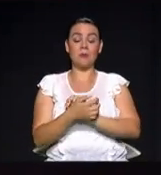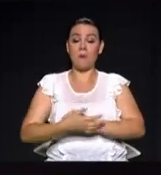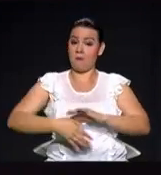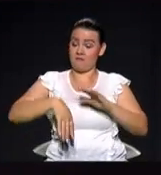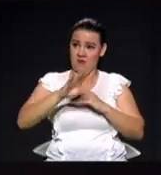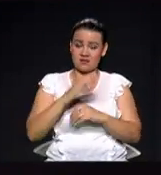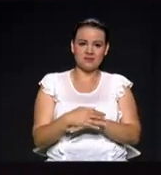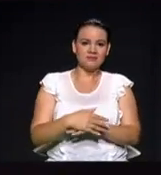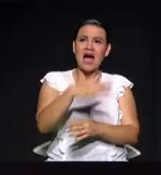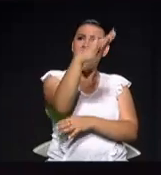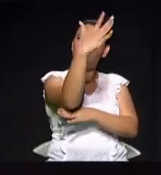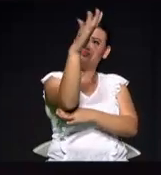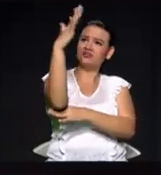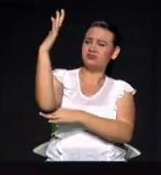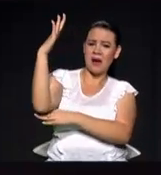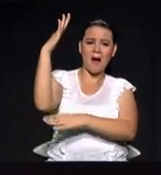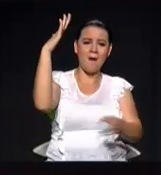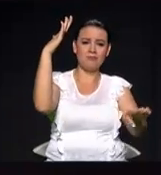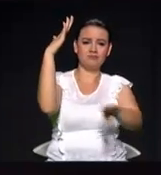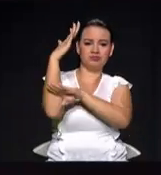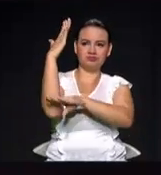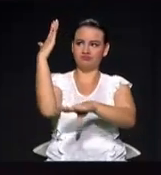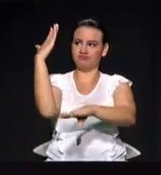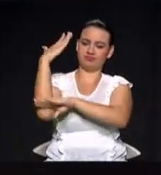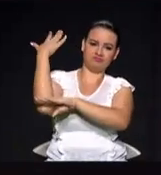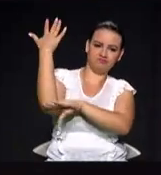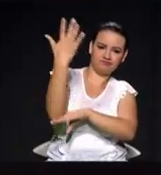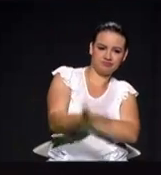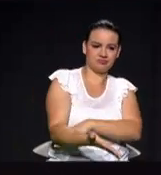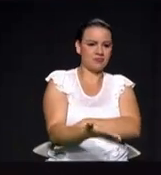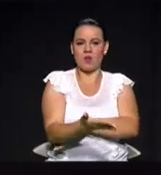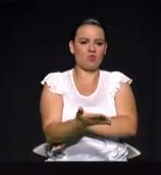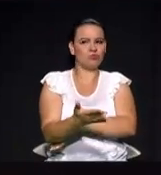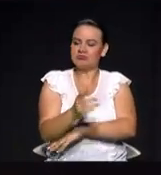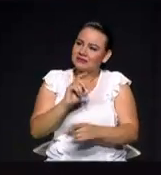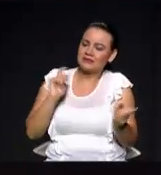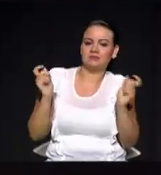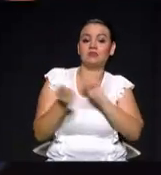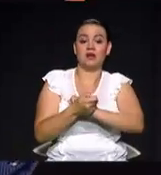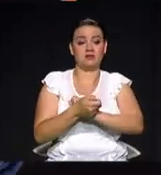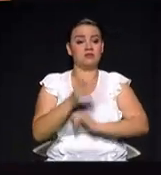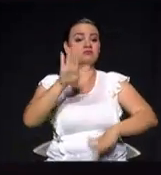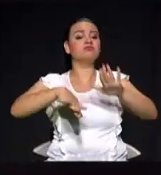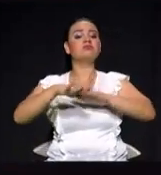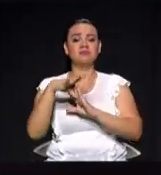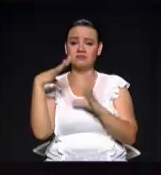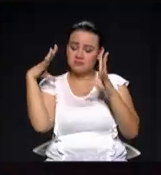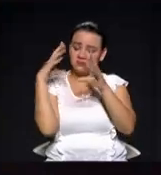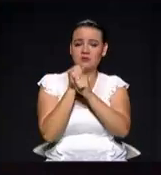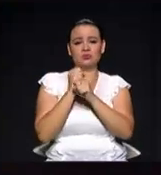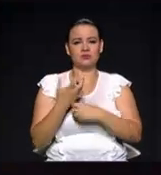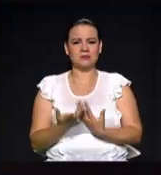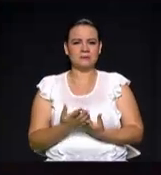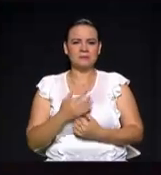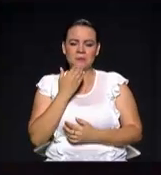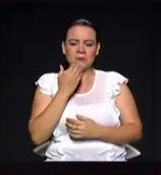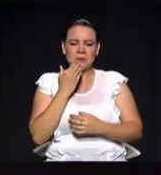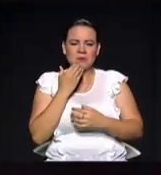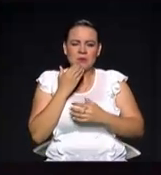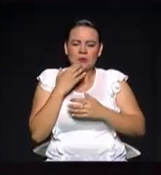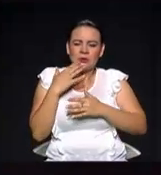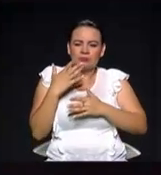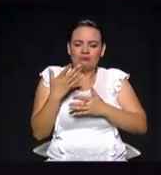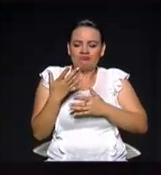que las empresas no contaminen y menos muchas están contaminando es de noche hacer corredores verdes pero no para tumbarlos a la